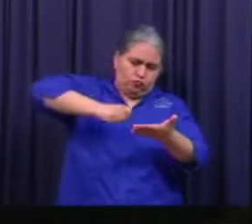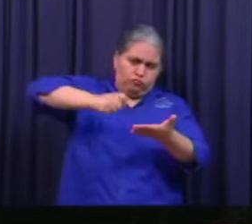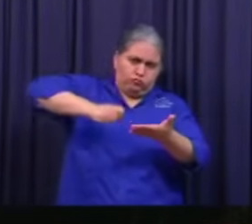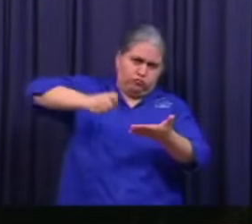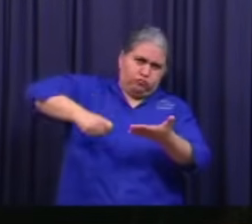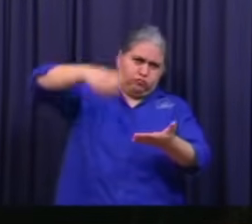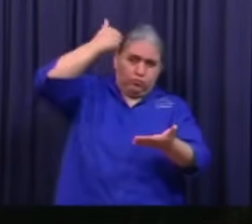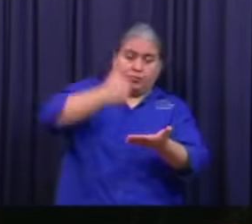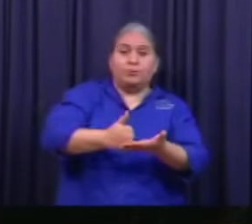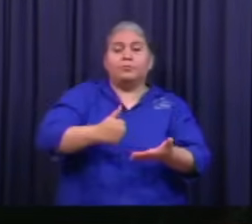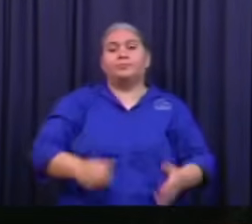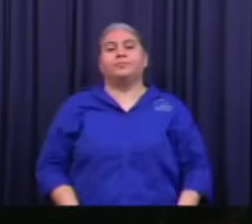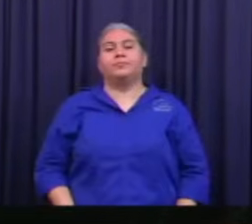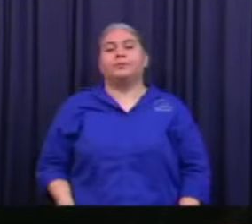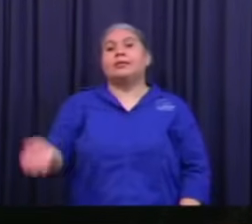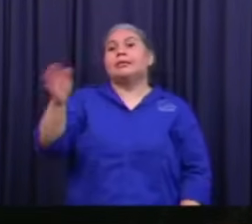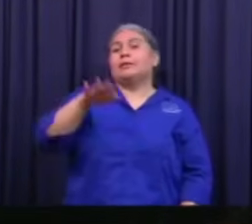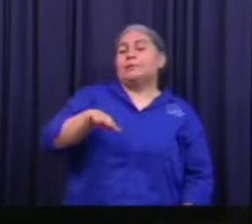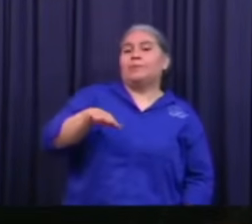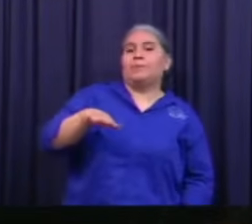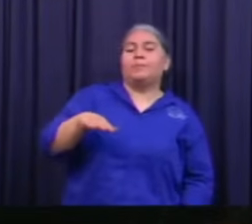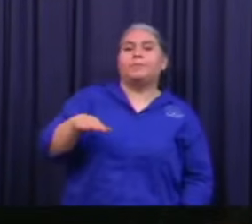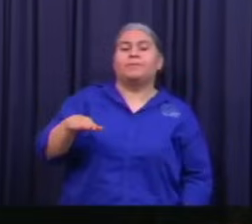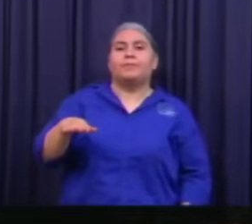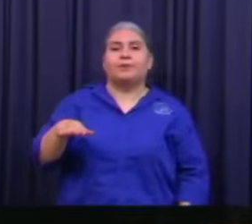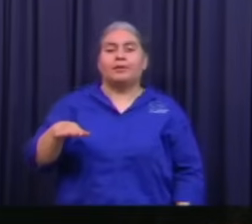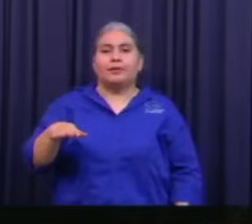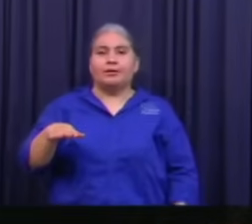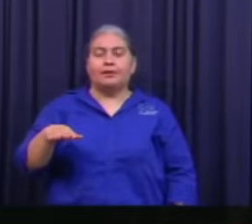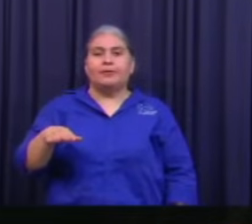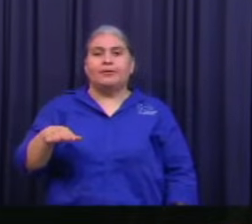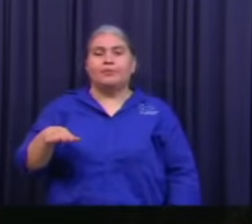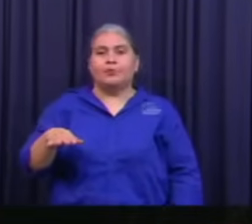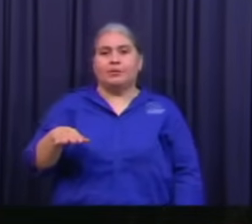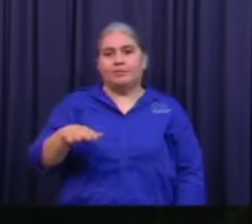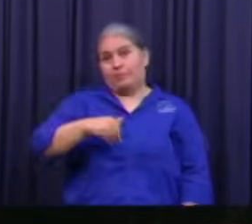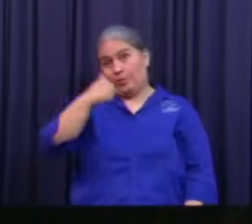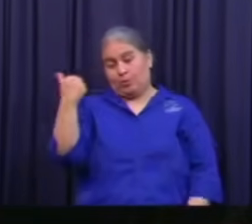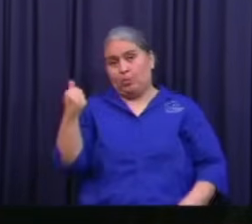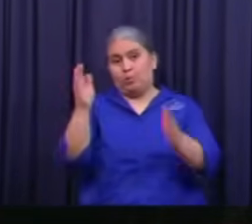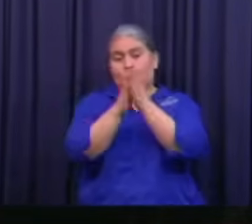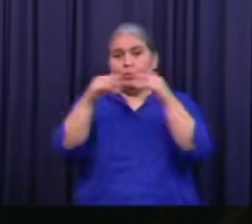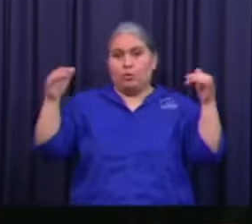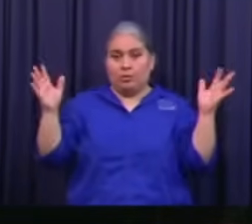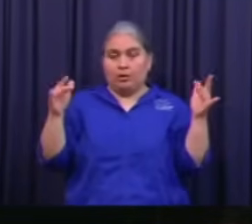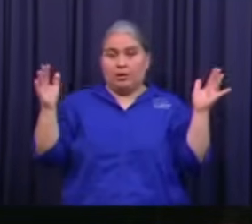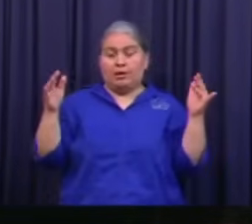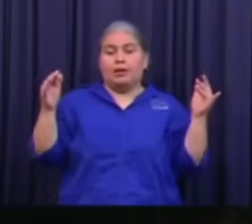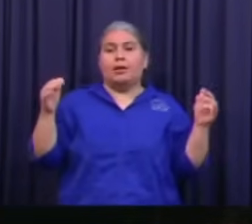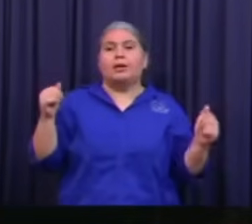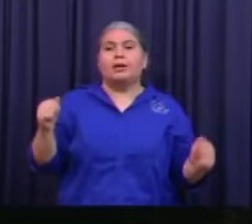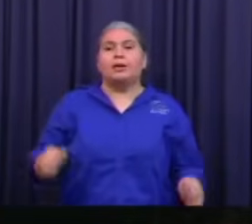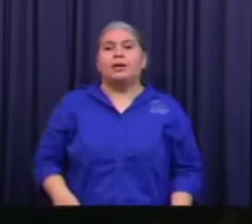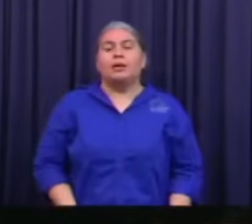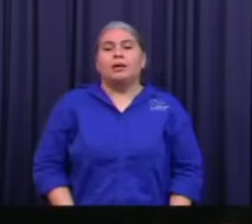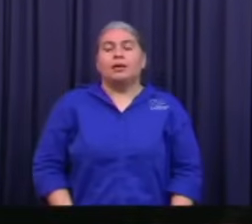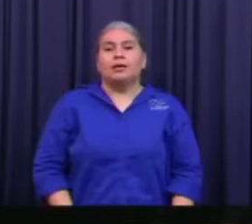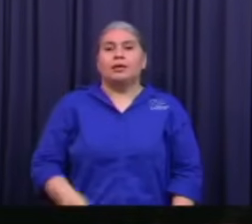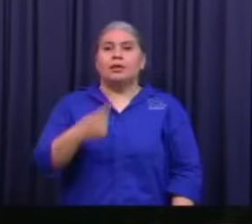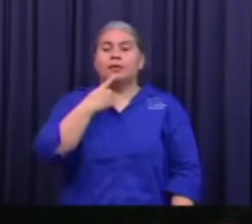viene el Ángel Gabriel y le dice a Daniel desde que sucedió